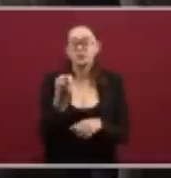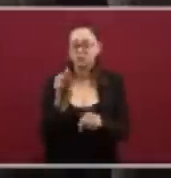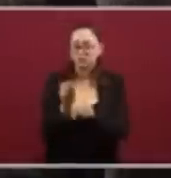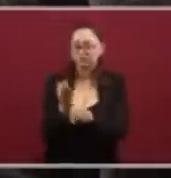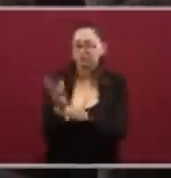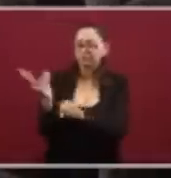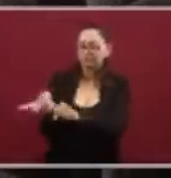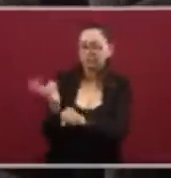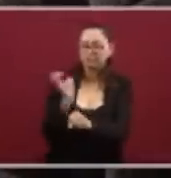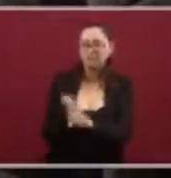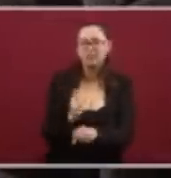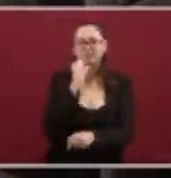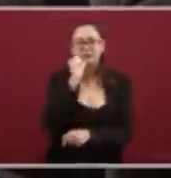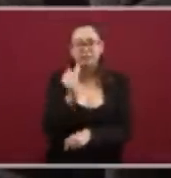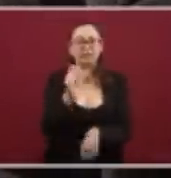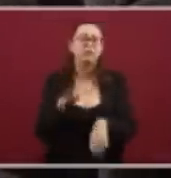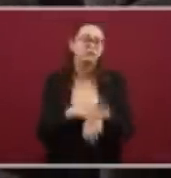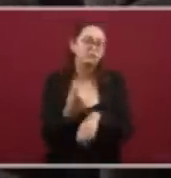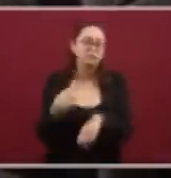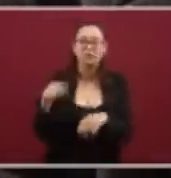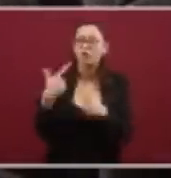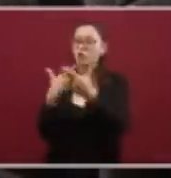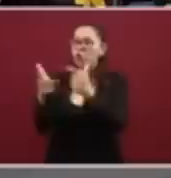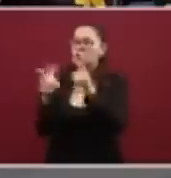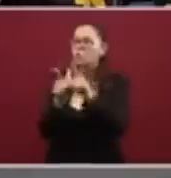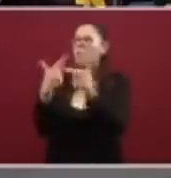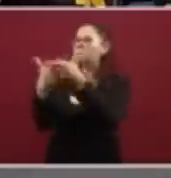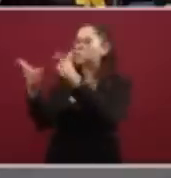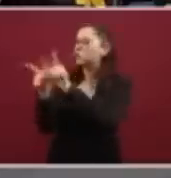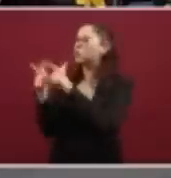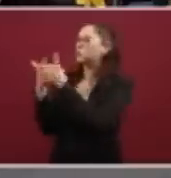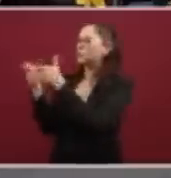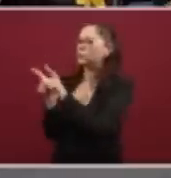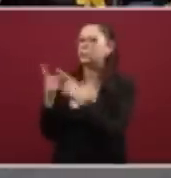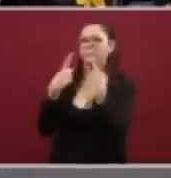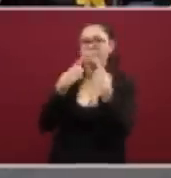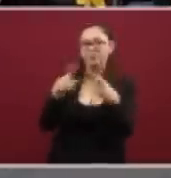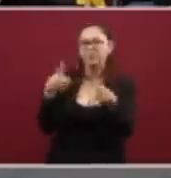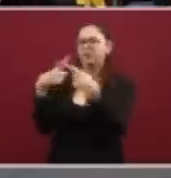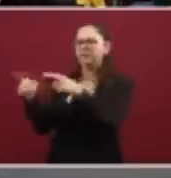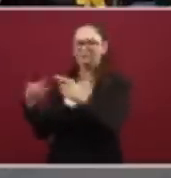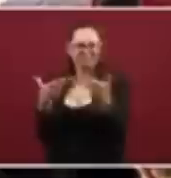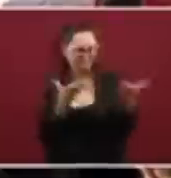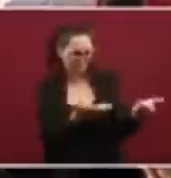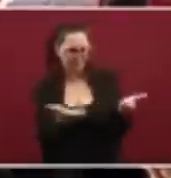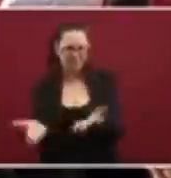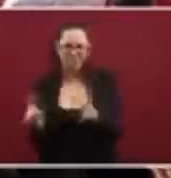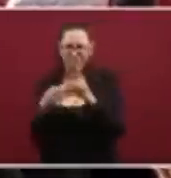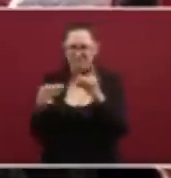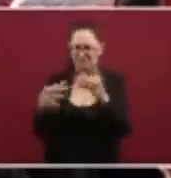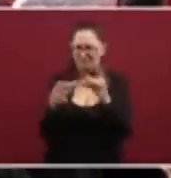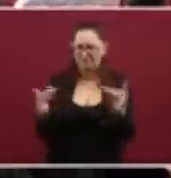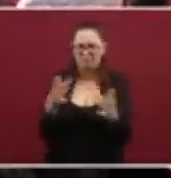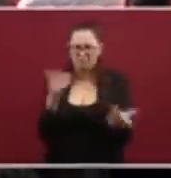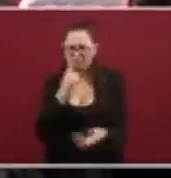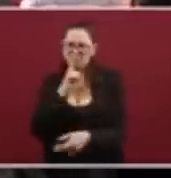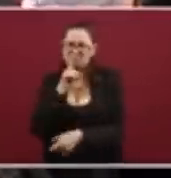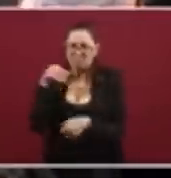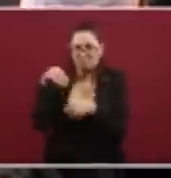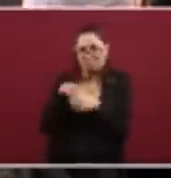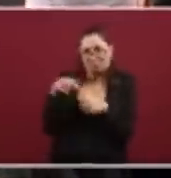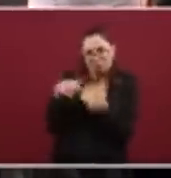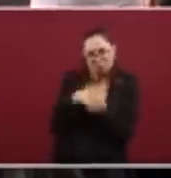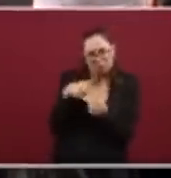son varios grupos varios grupos para explicarlo si no todos tenemos nada que ocultar